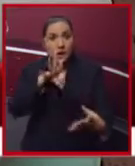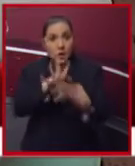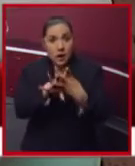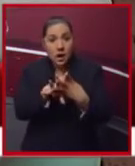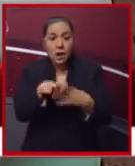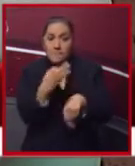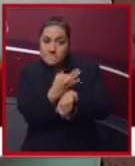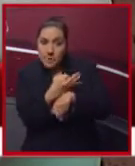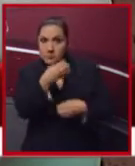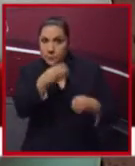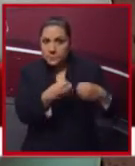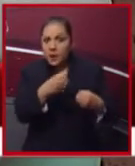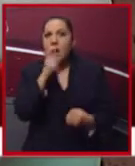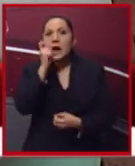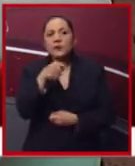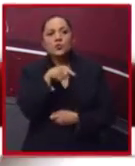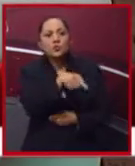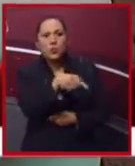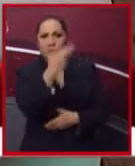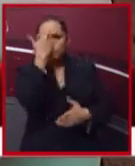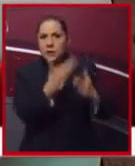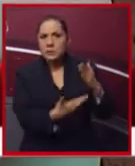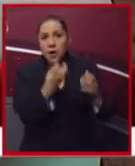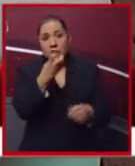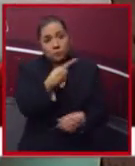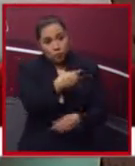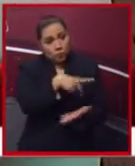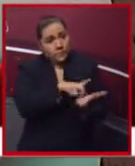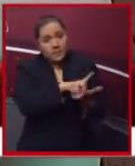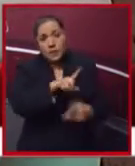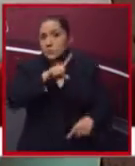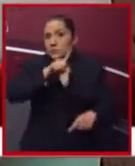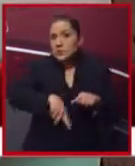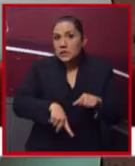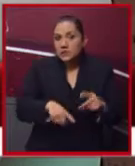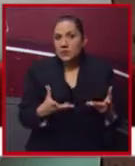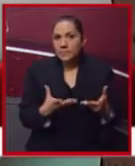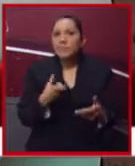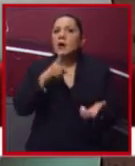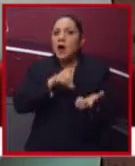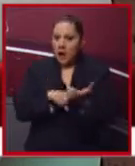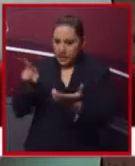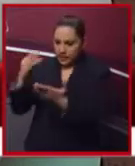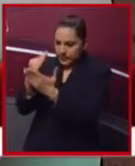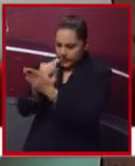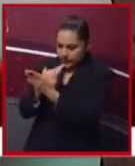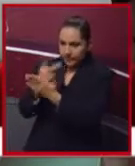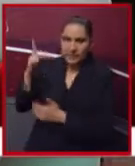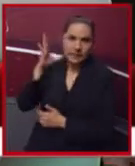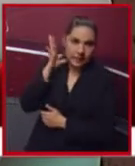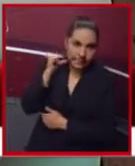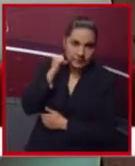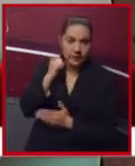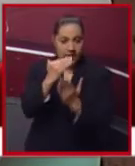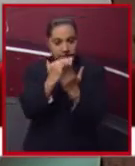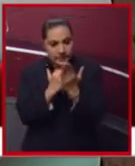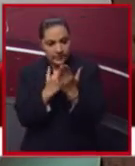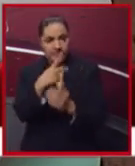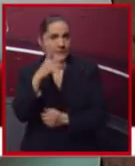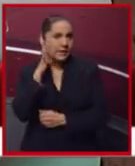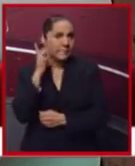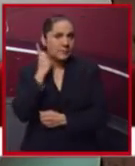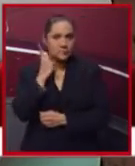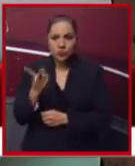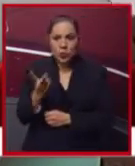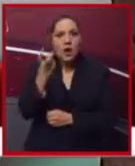y automáticamente se te restringe un derecho. Que tanto el dictamen del Senado como el dictamen de la Cámara de Diputados pretenden cumplir con estos